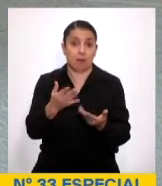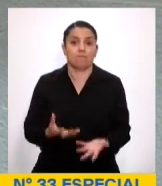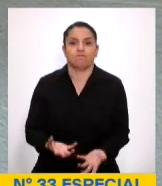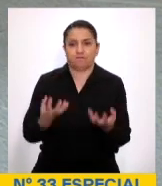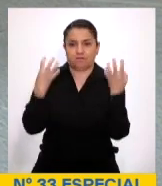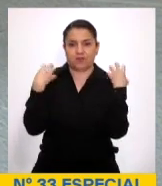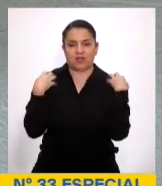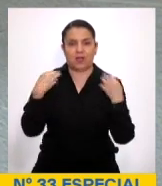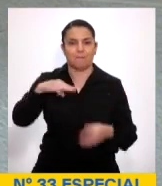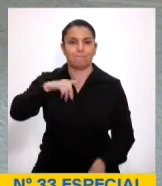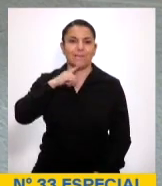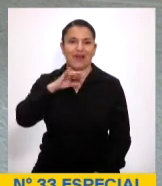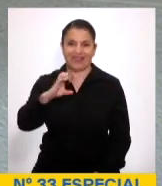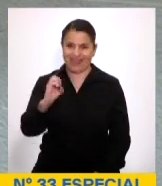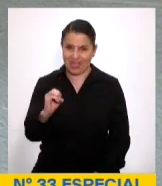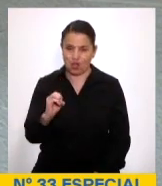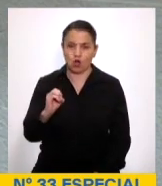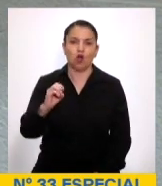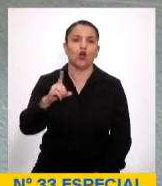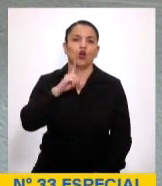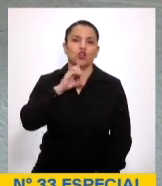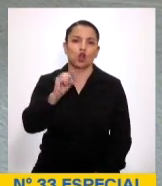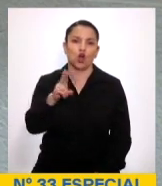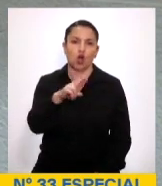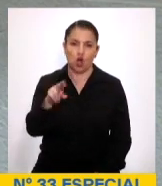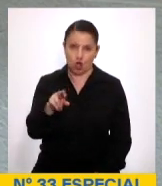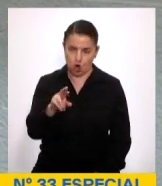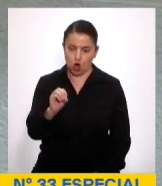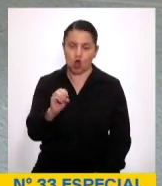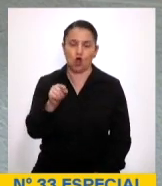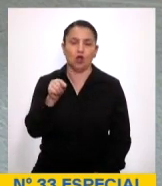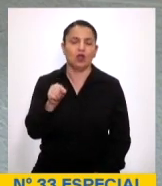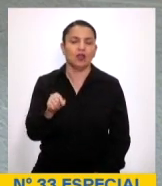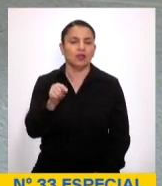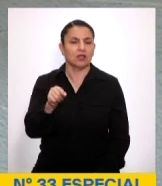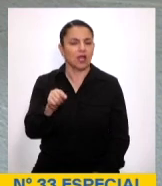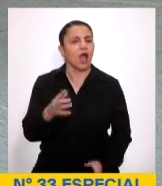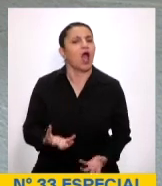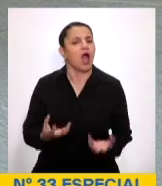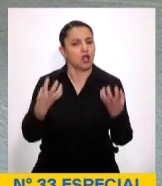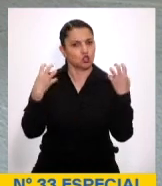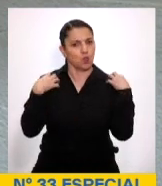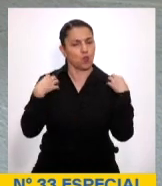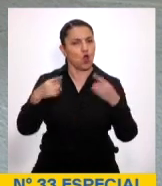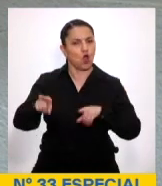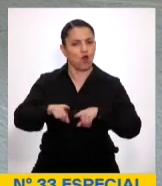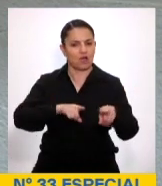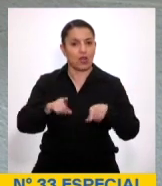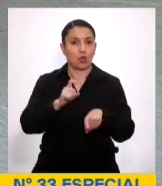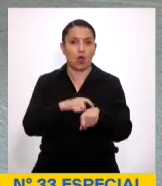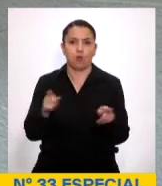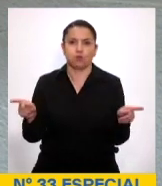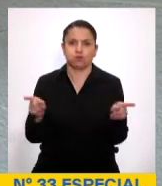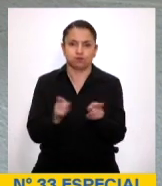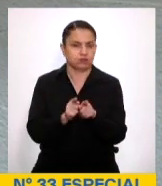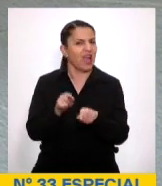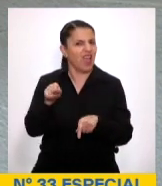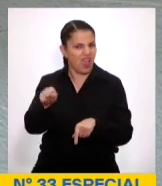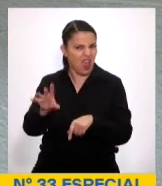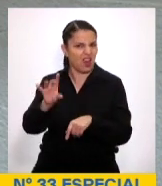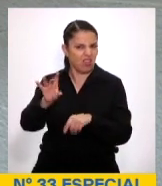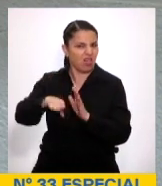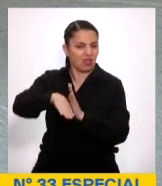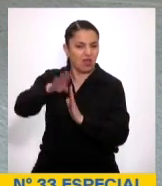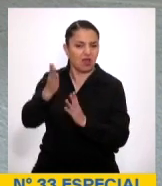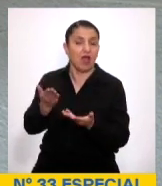asumió como gobernador transitorio pese a su avansada edad una de las primeras acciones fue convocar a un Cabildo abierto el 18 de